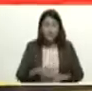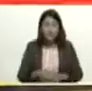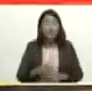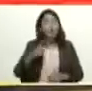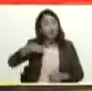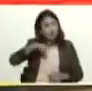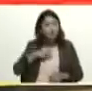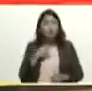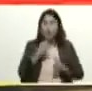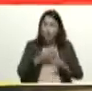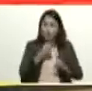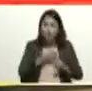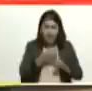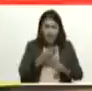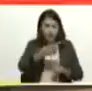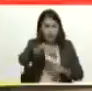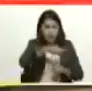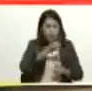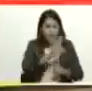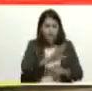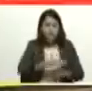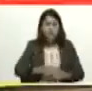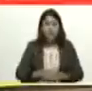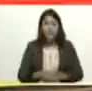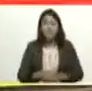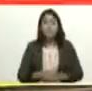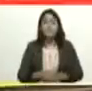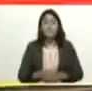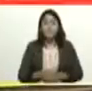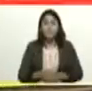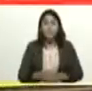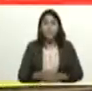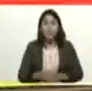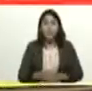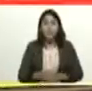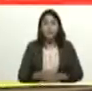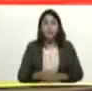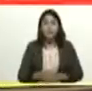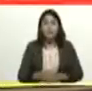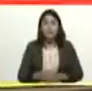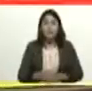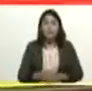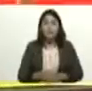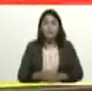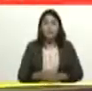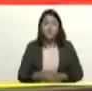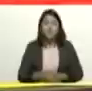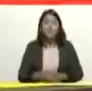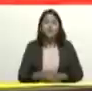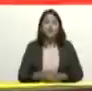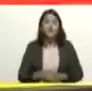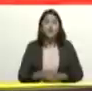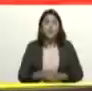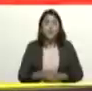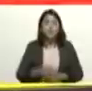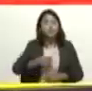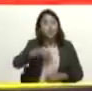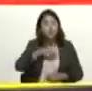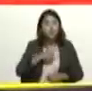ido enfrentándolo. Y estas cosas tienen que ver con eso. Y el hecho político real del alcalde,